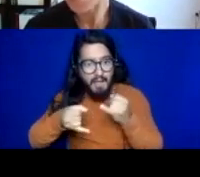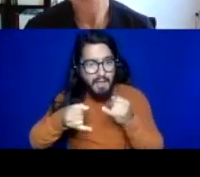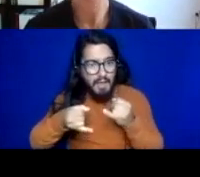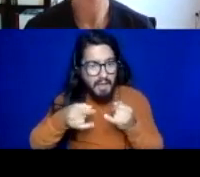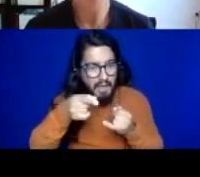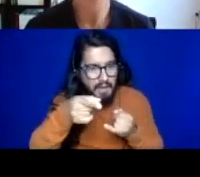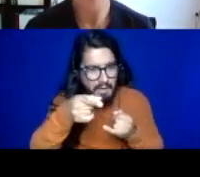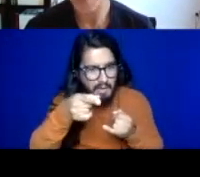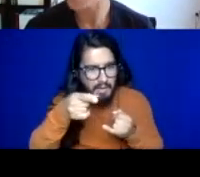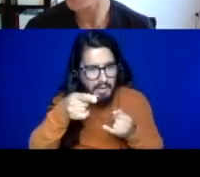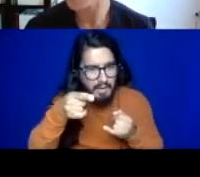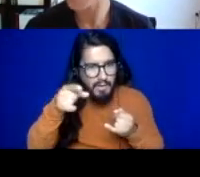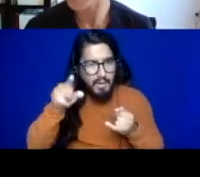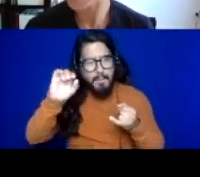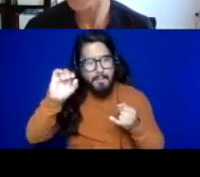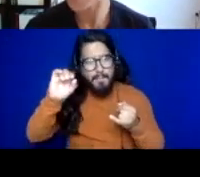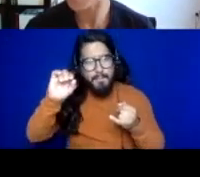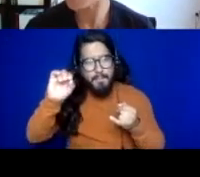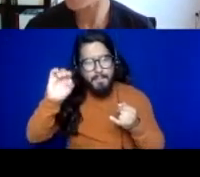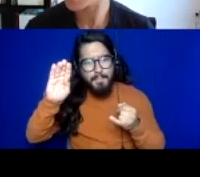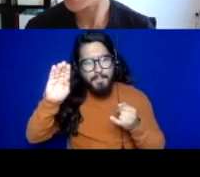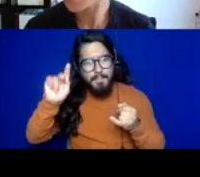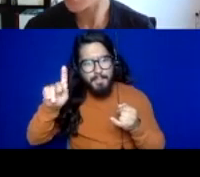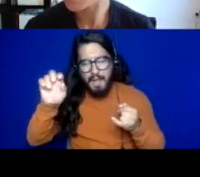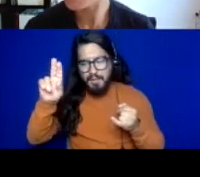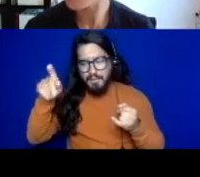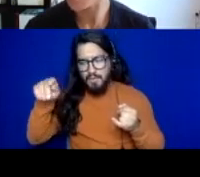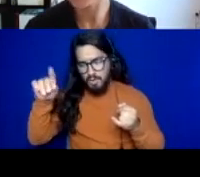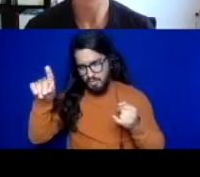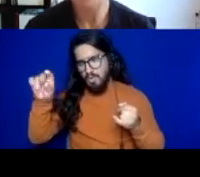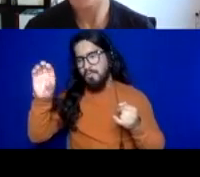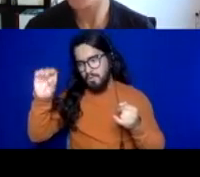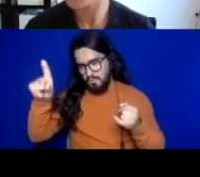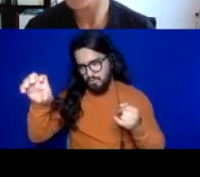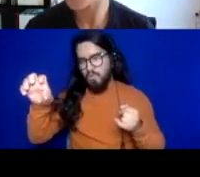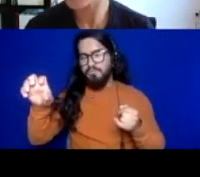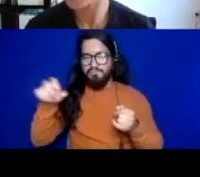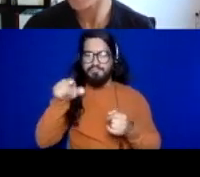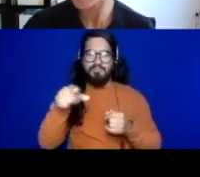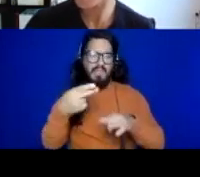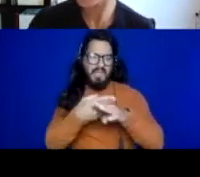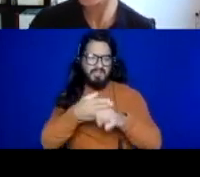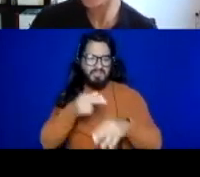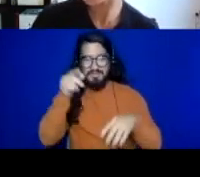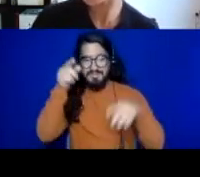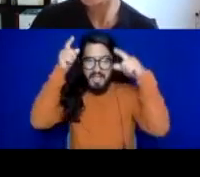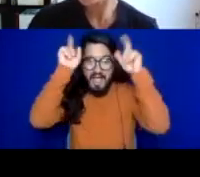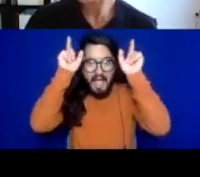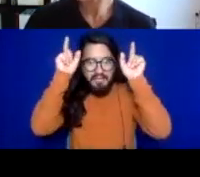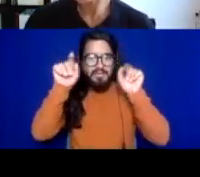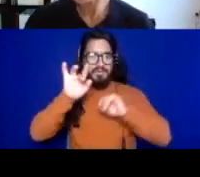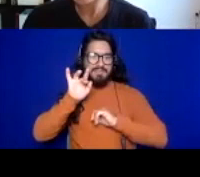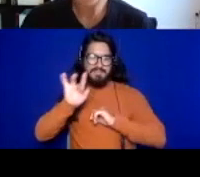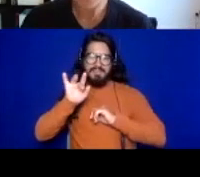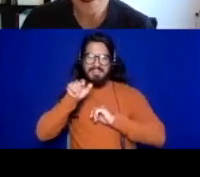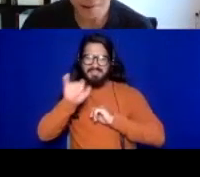de apoyo. Vamos a usar la aplicación de autenticación primero. Yo tengo un Android, so digo